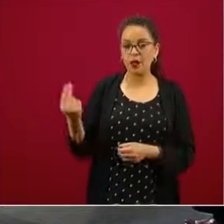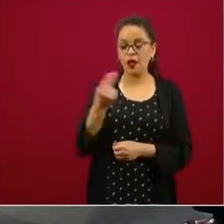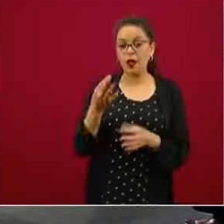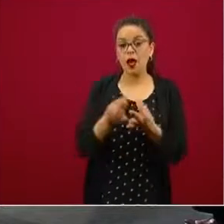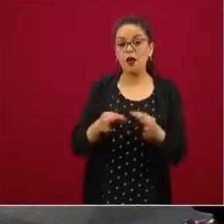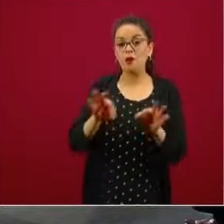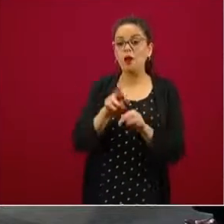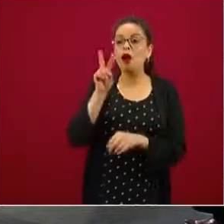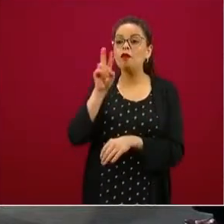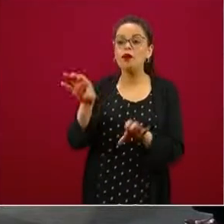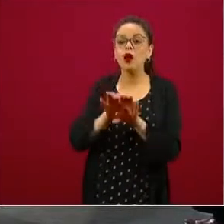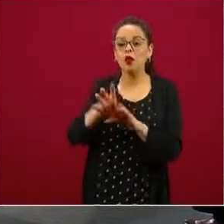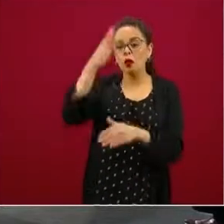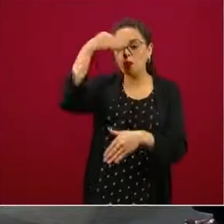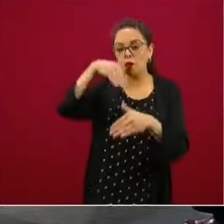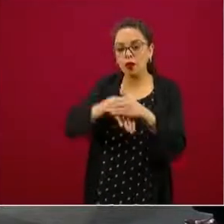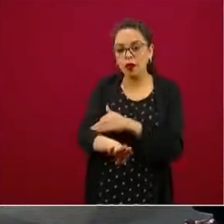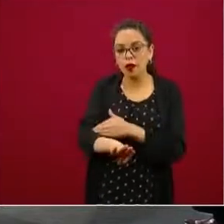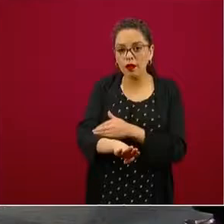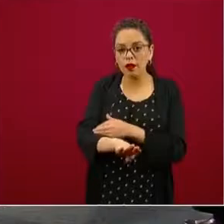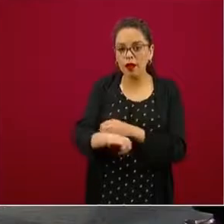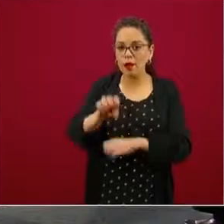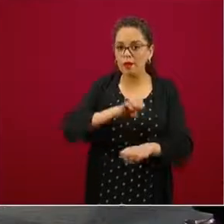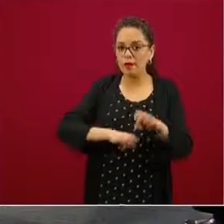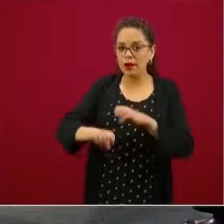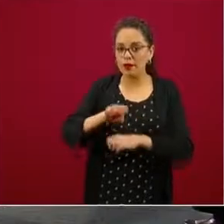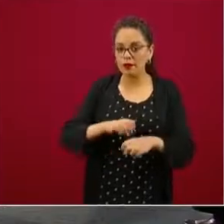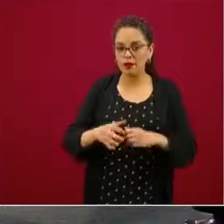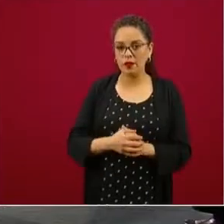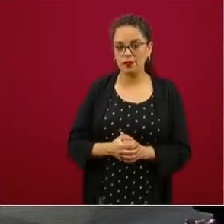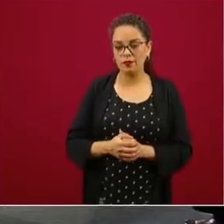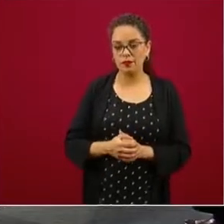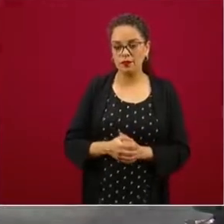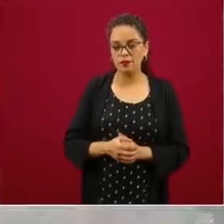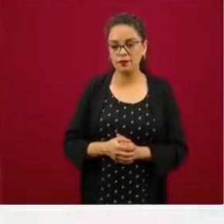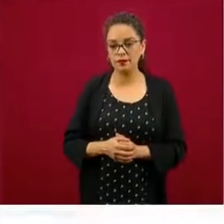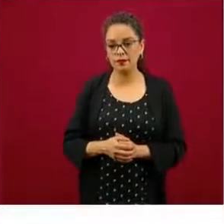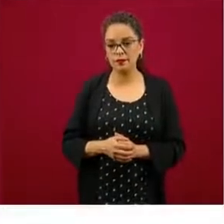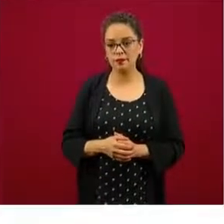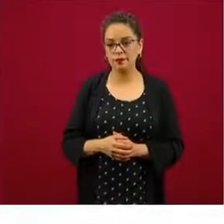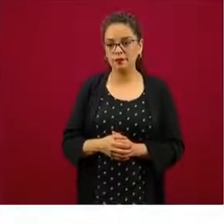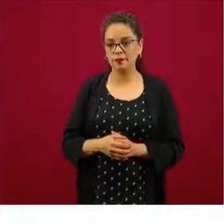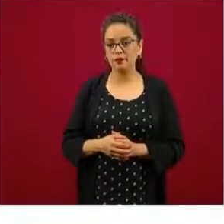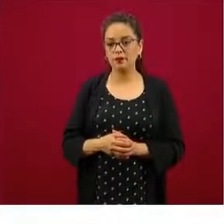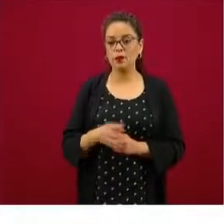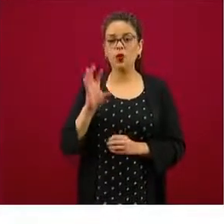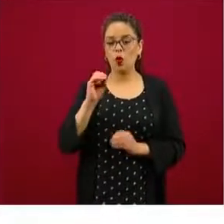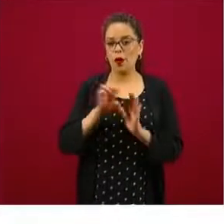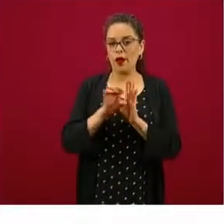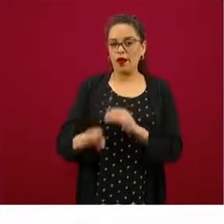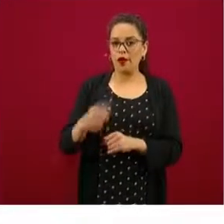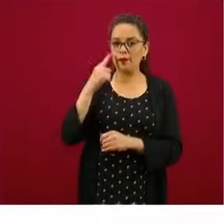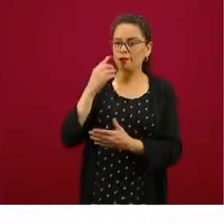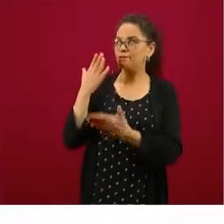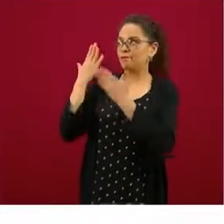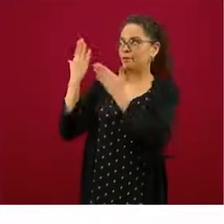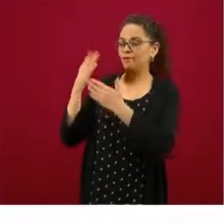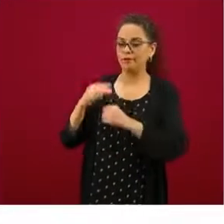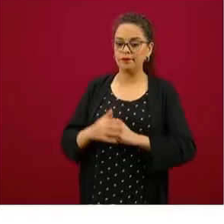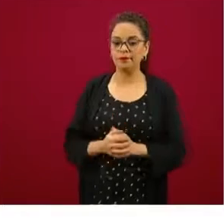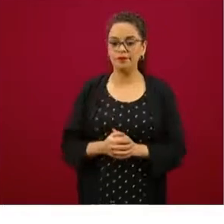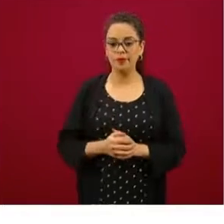Pues antes se hacían de manera muy común cuando se tenía, por ejemplo, de un estacionamiento. Ahora tiene que estar